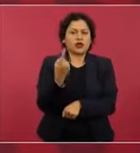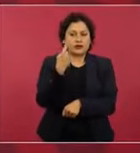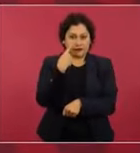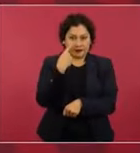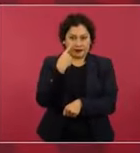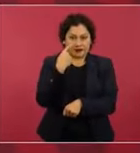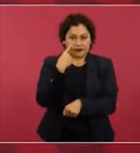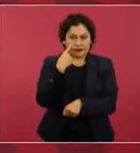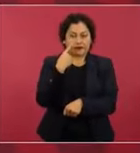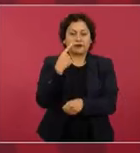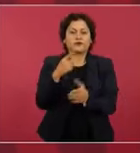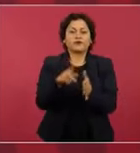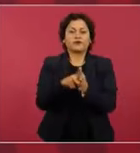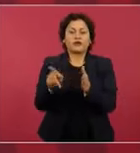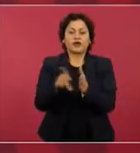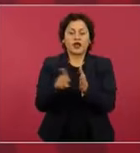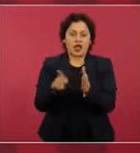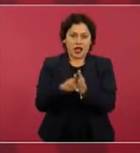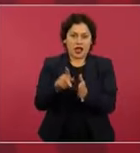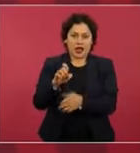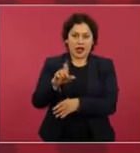Liébano Sáenz,